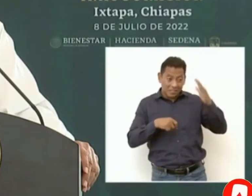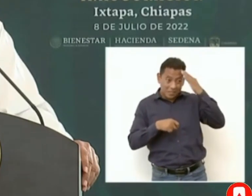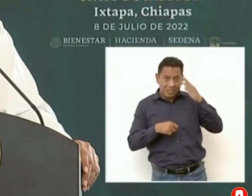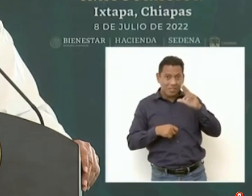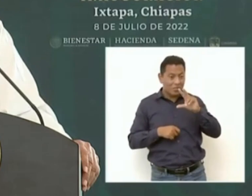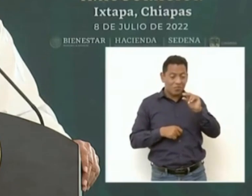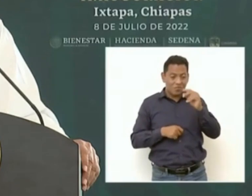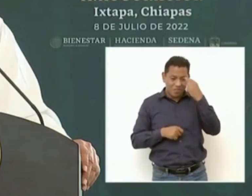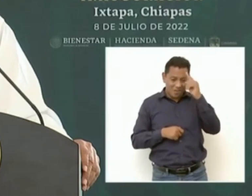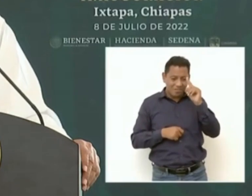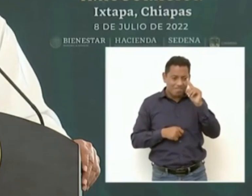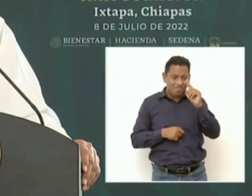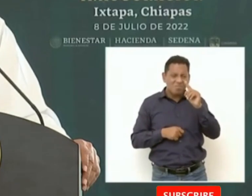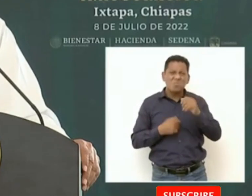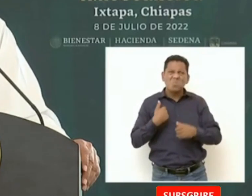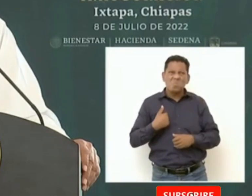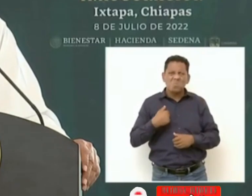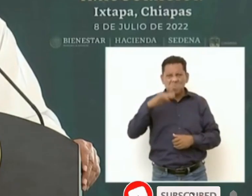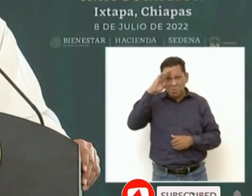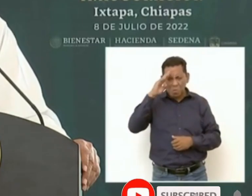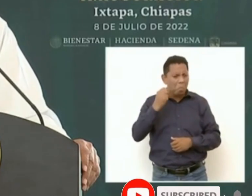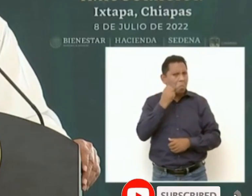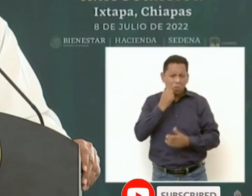Entonces dije, vamos adelante,